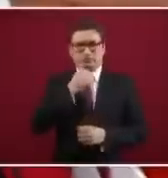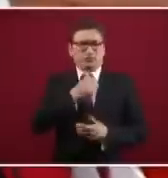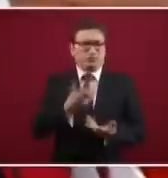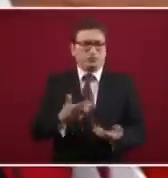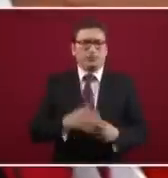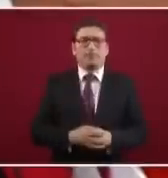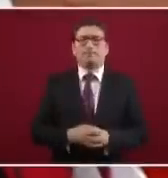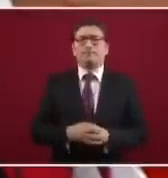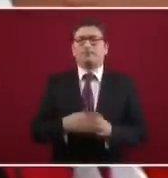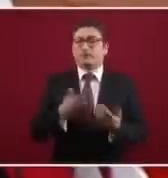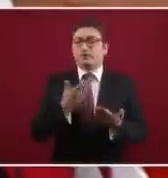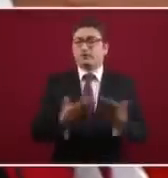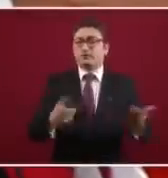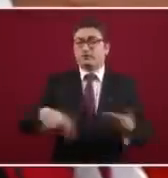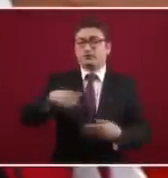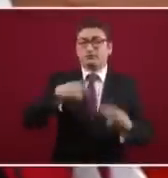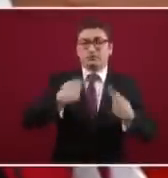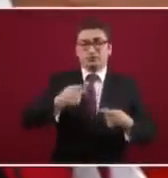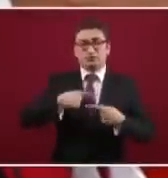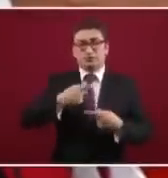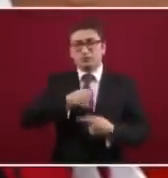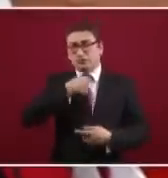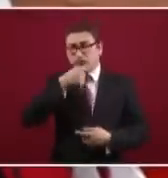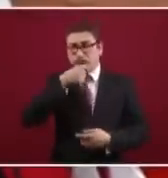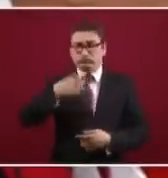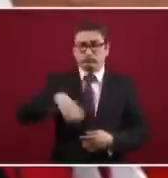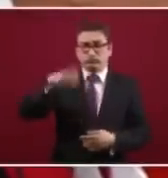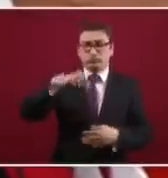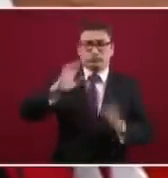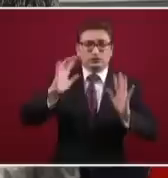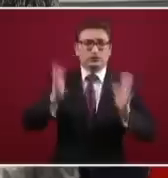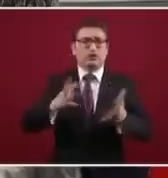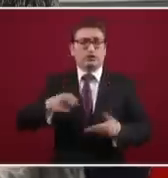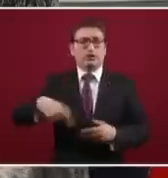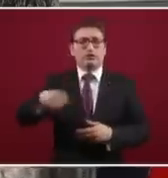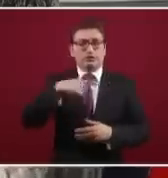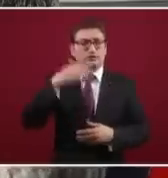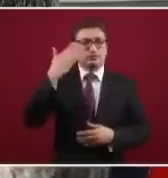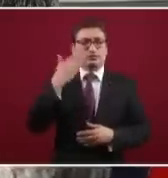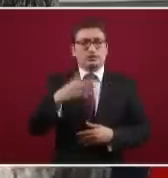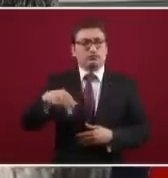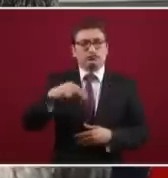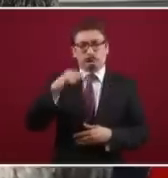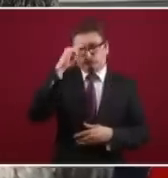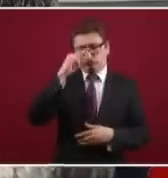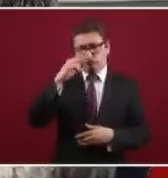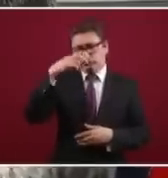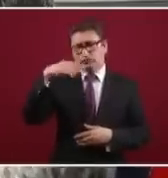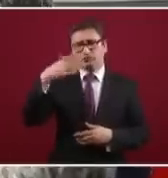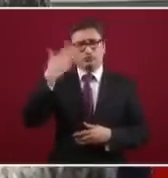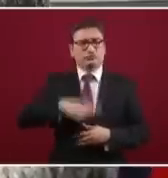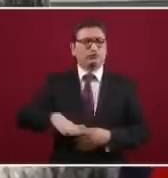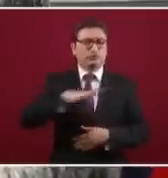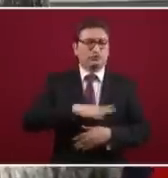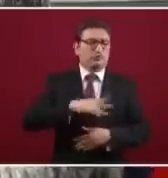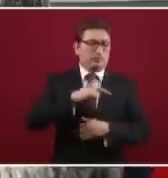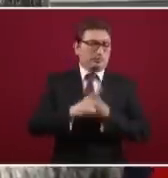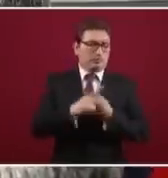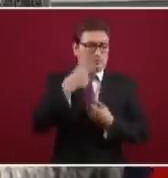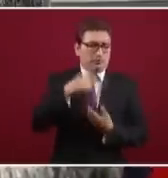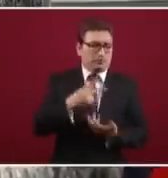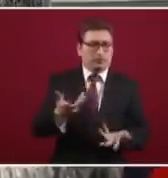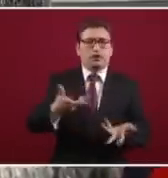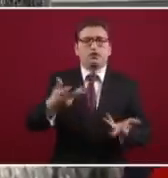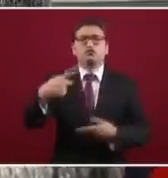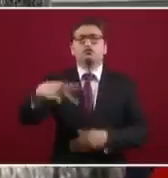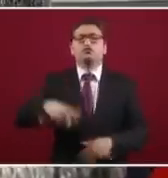Y además, pues son personas que ya están grandes y que son el tronco de la sabiduría de este país que tenemos ahora. ¿Qué va a